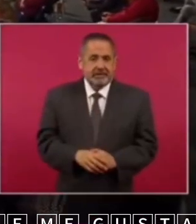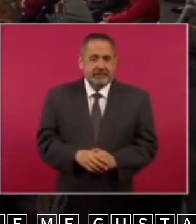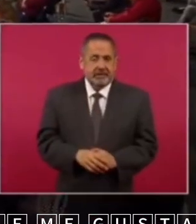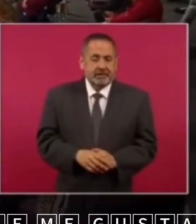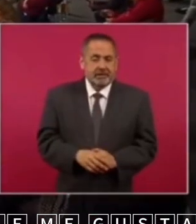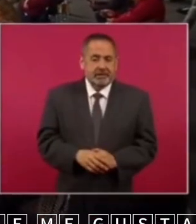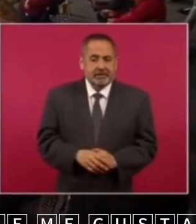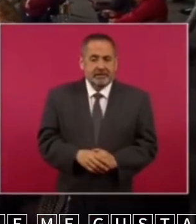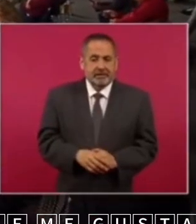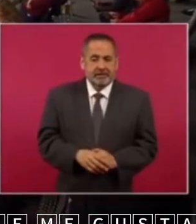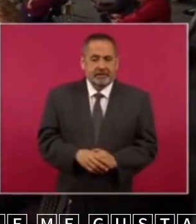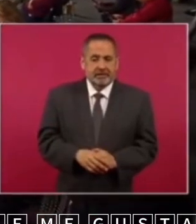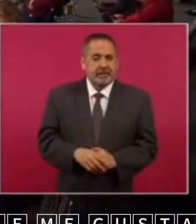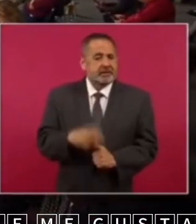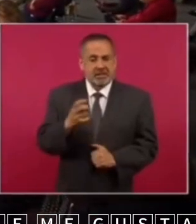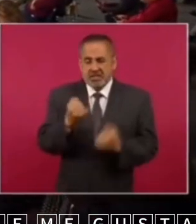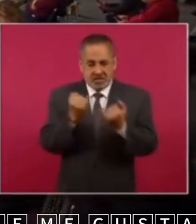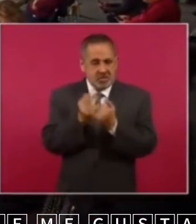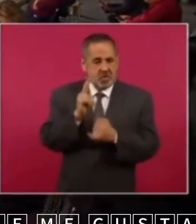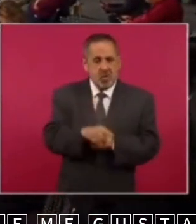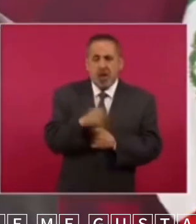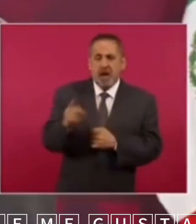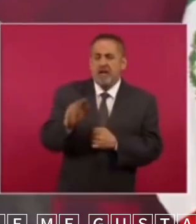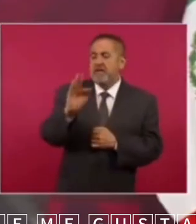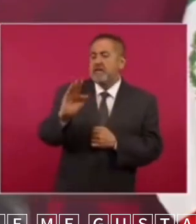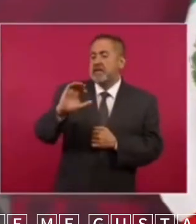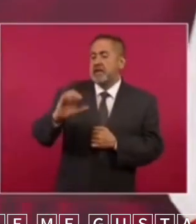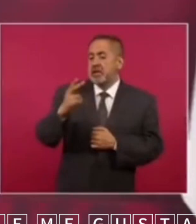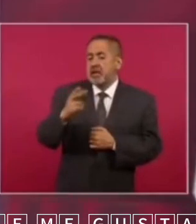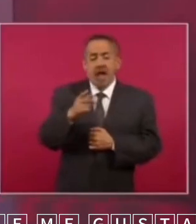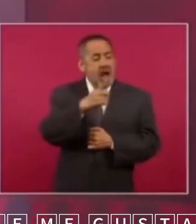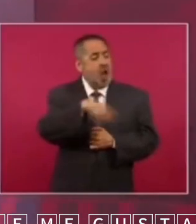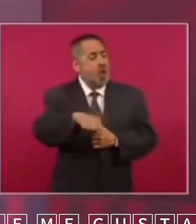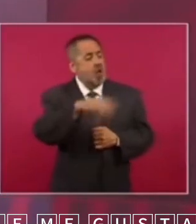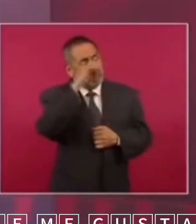y así como Calderón, piensan muchos